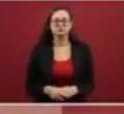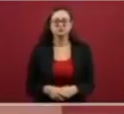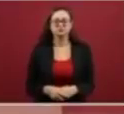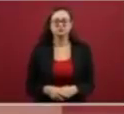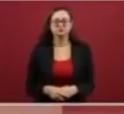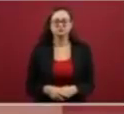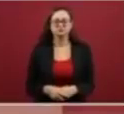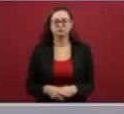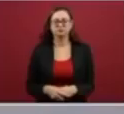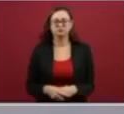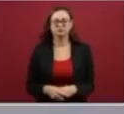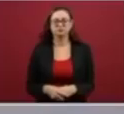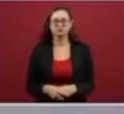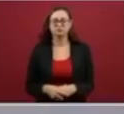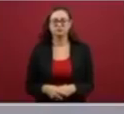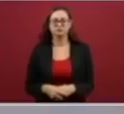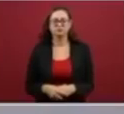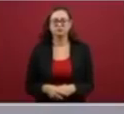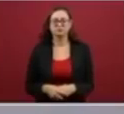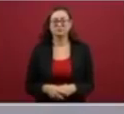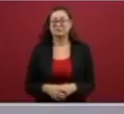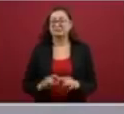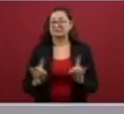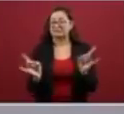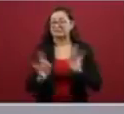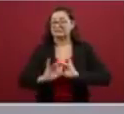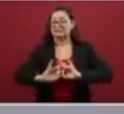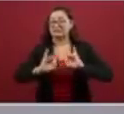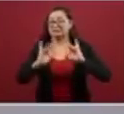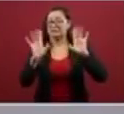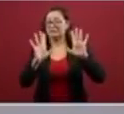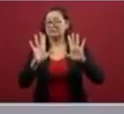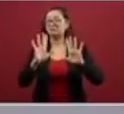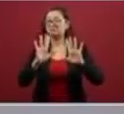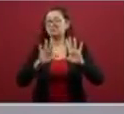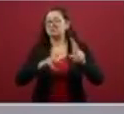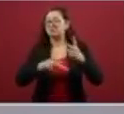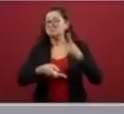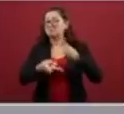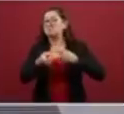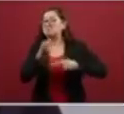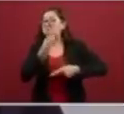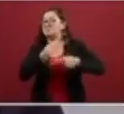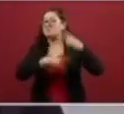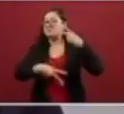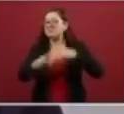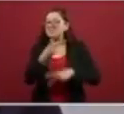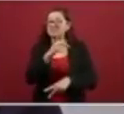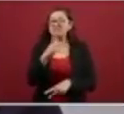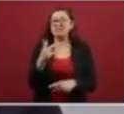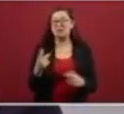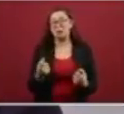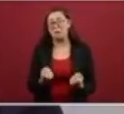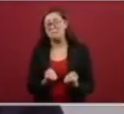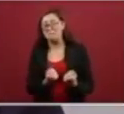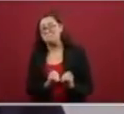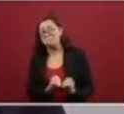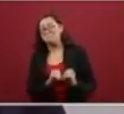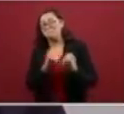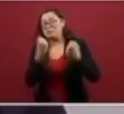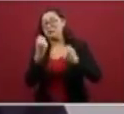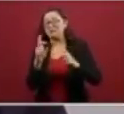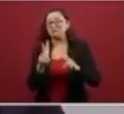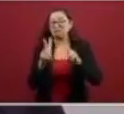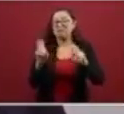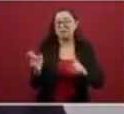superamos una posible crisis económica y política mediante un acuerdo migratorio que